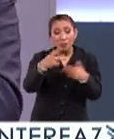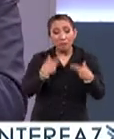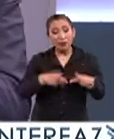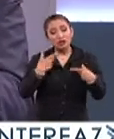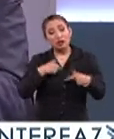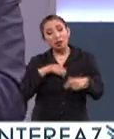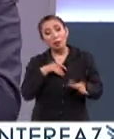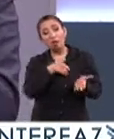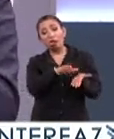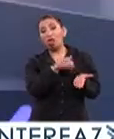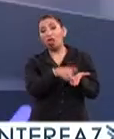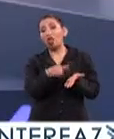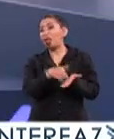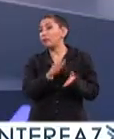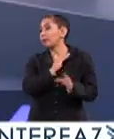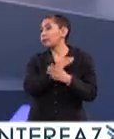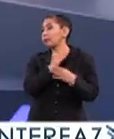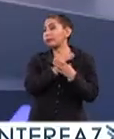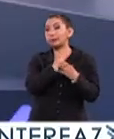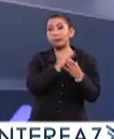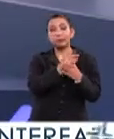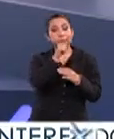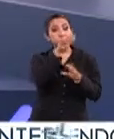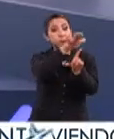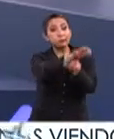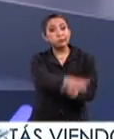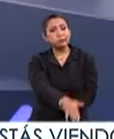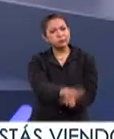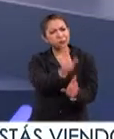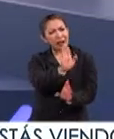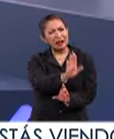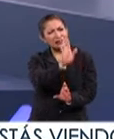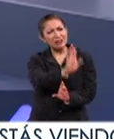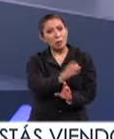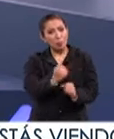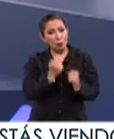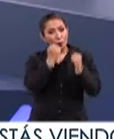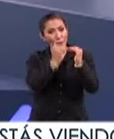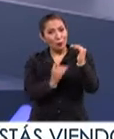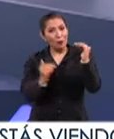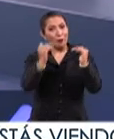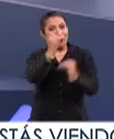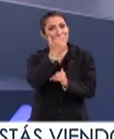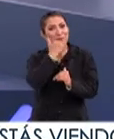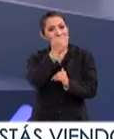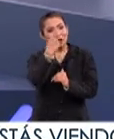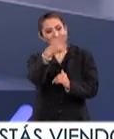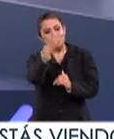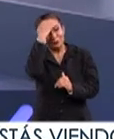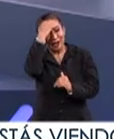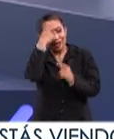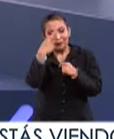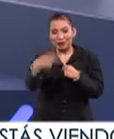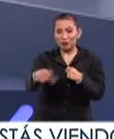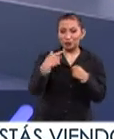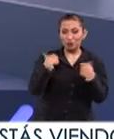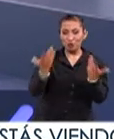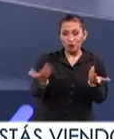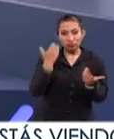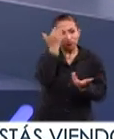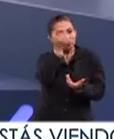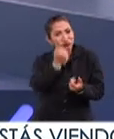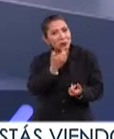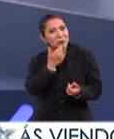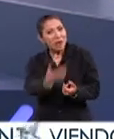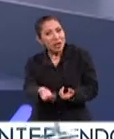sociedad los va expulsando y evita que se desarrollen y potencialicen esas vivencias y esa